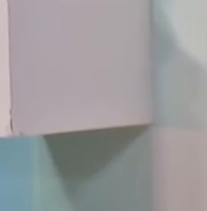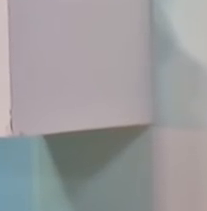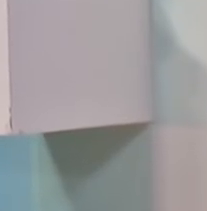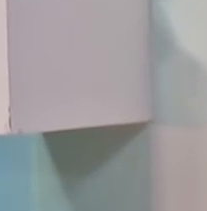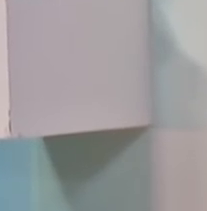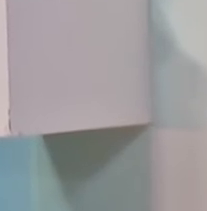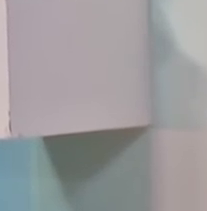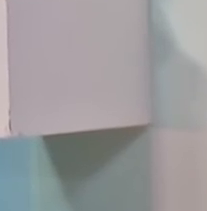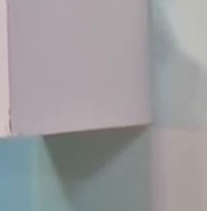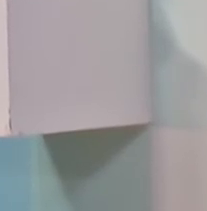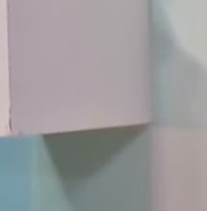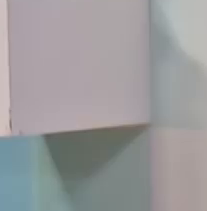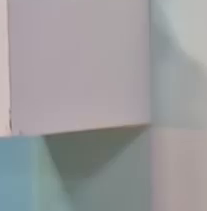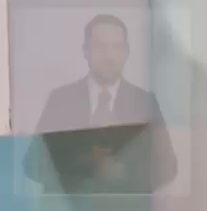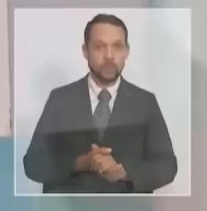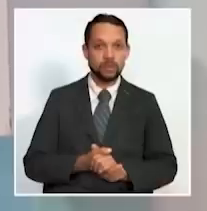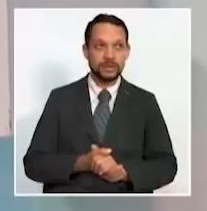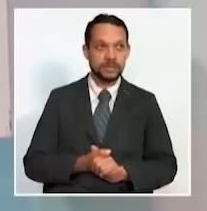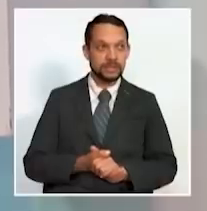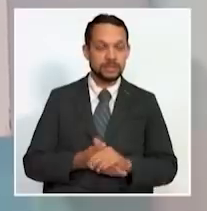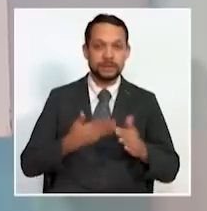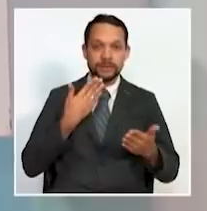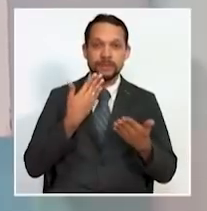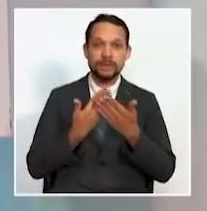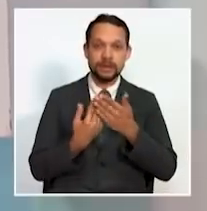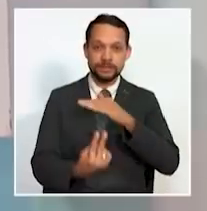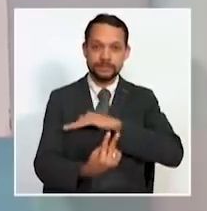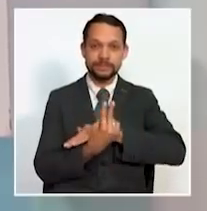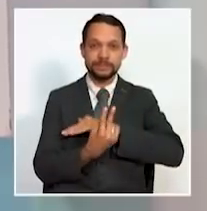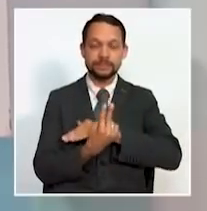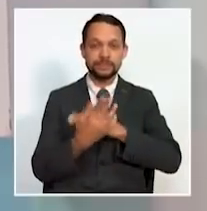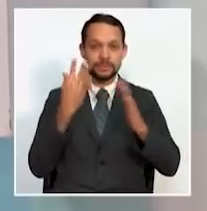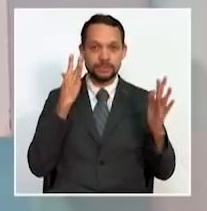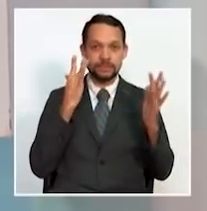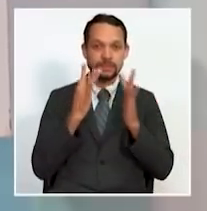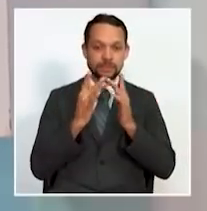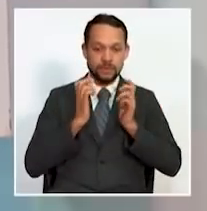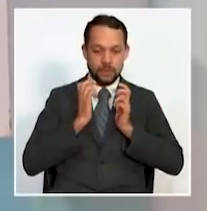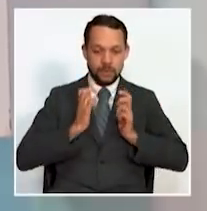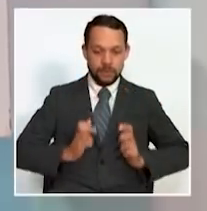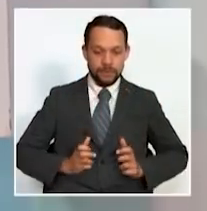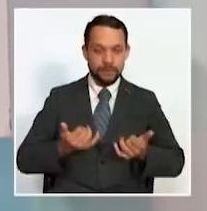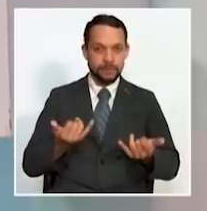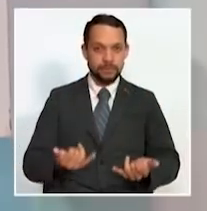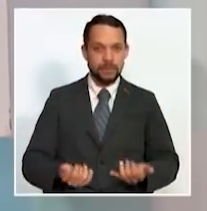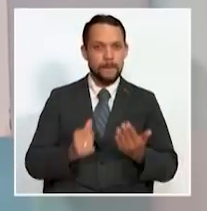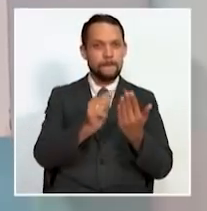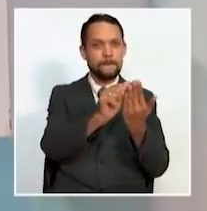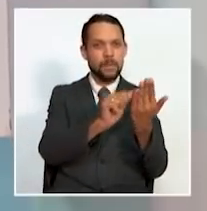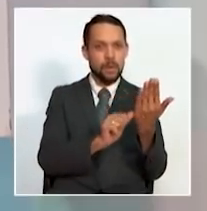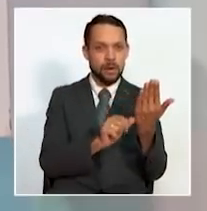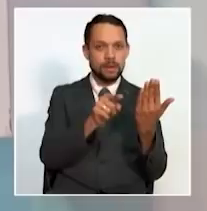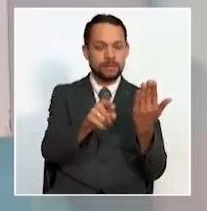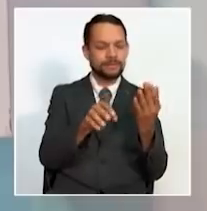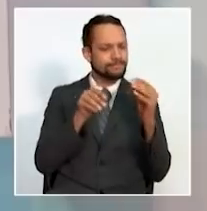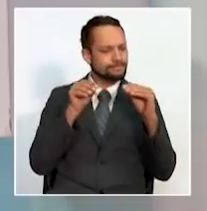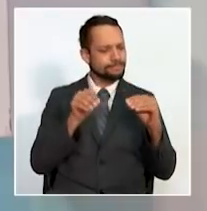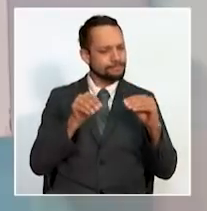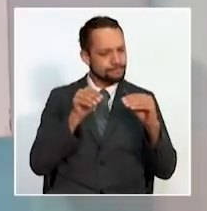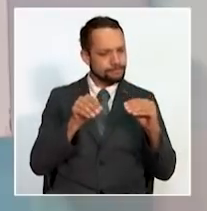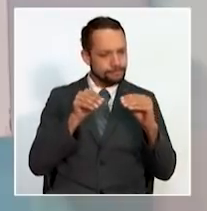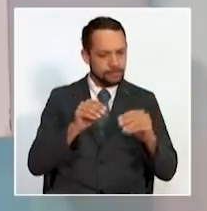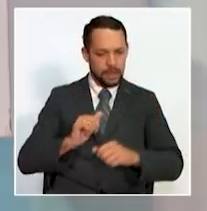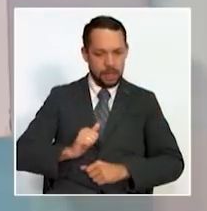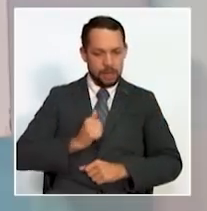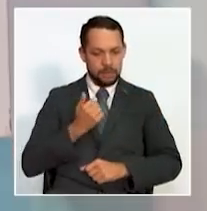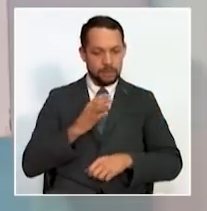Muchas gracias por estar nuevamente con nosotros en una nueva edición de Conexión Vital, un programa de prevención y educación en salud, un programa que no pretende